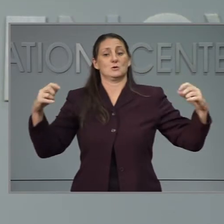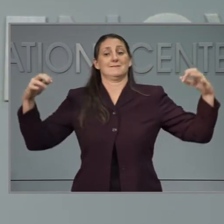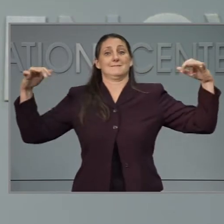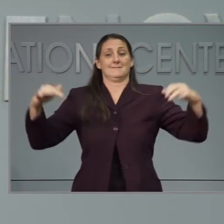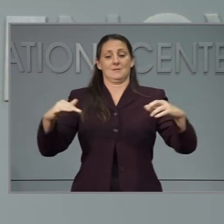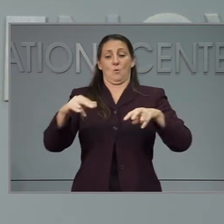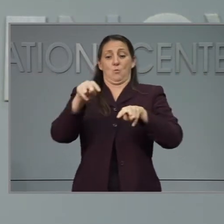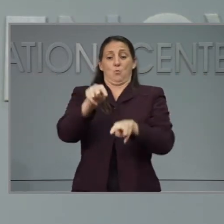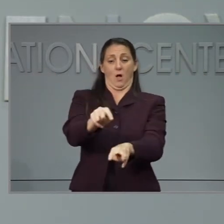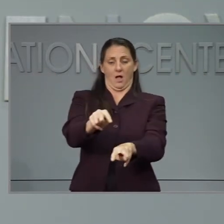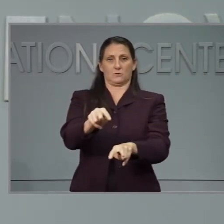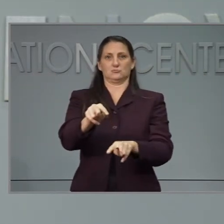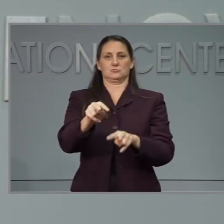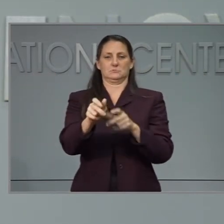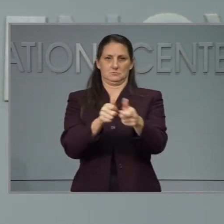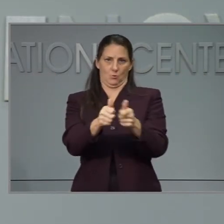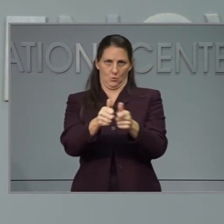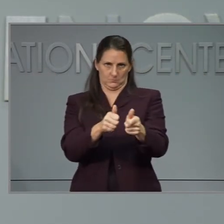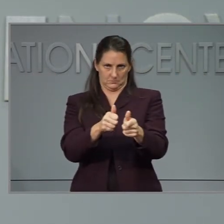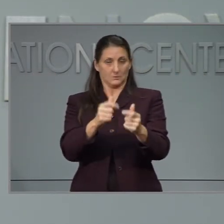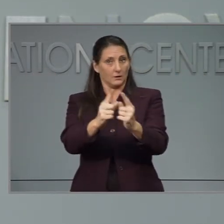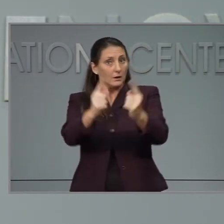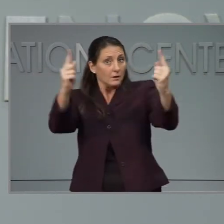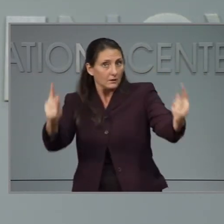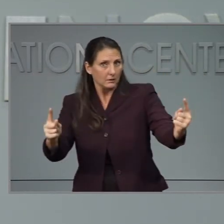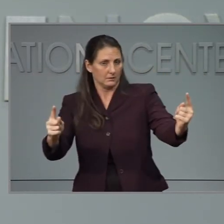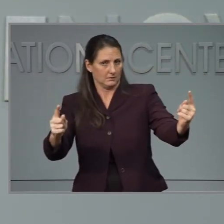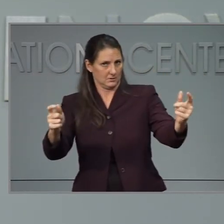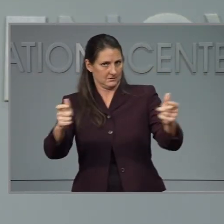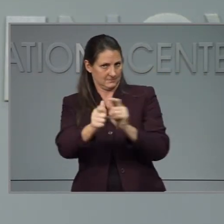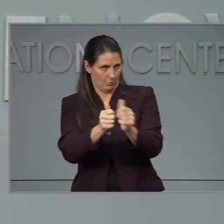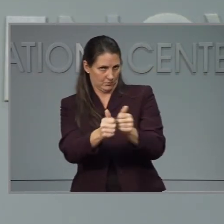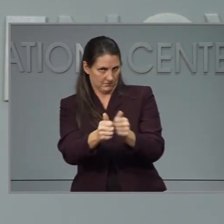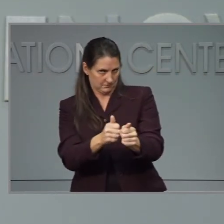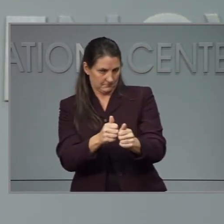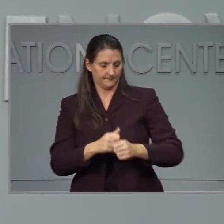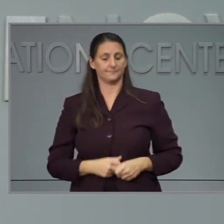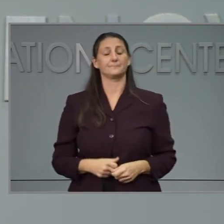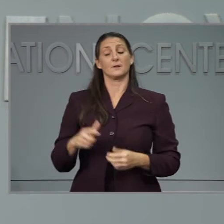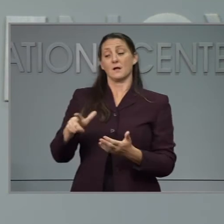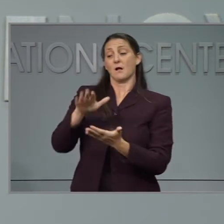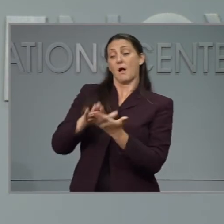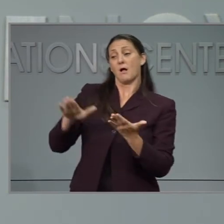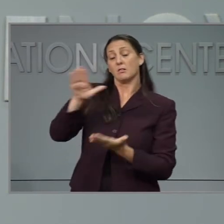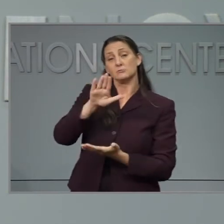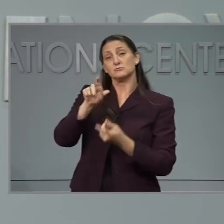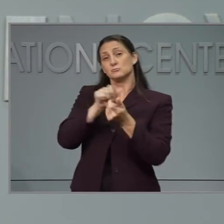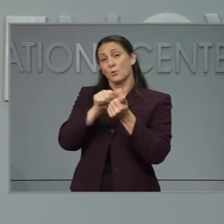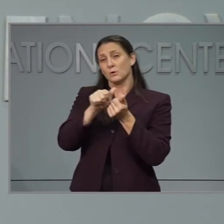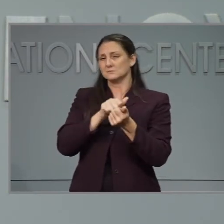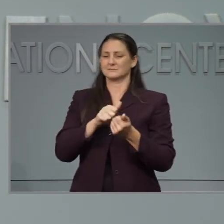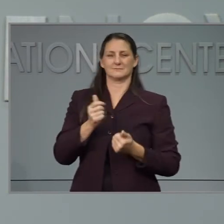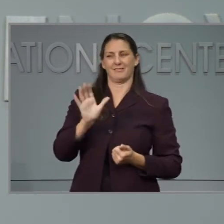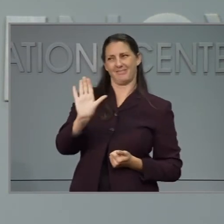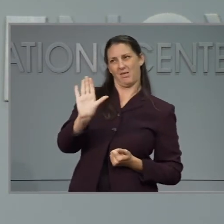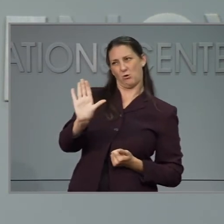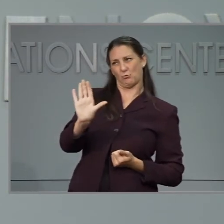deportes profesionales o de divisiones colegiales 1, 2, 3 y 4, ellos